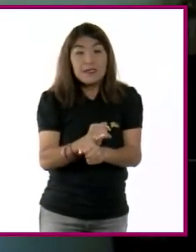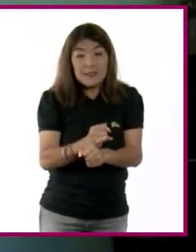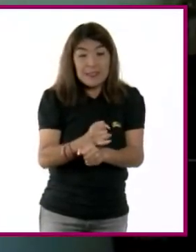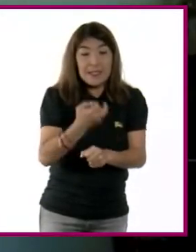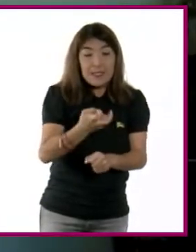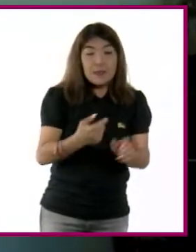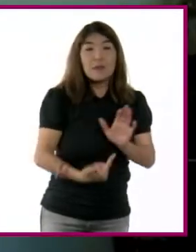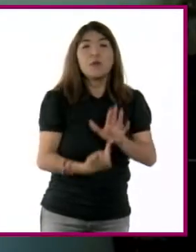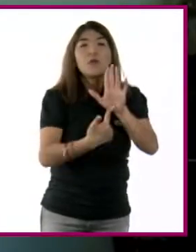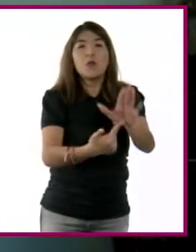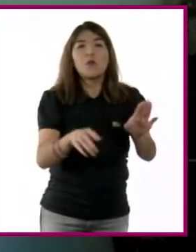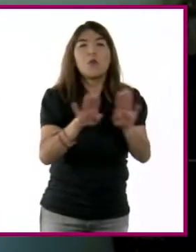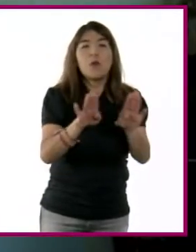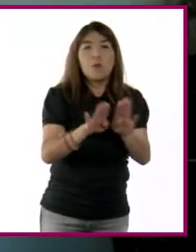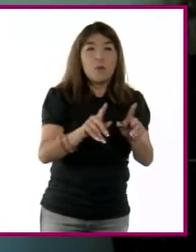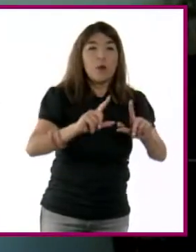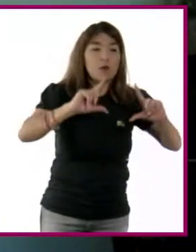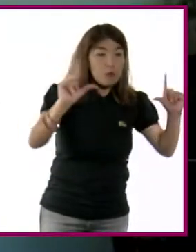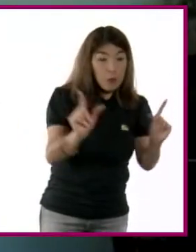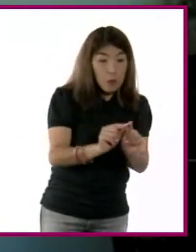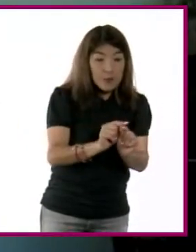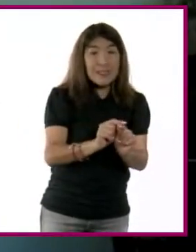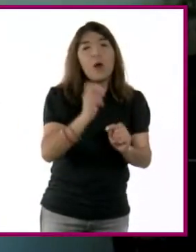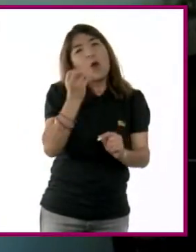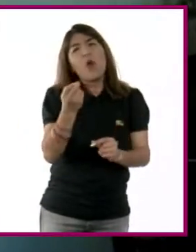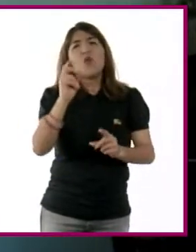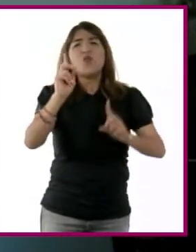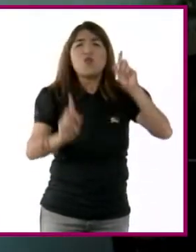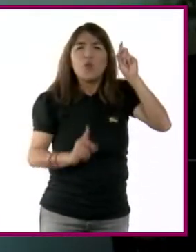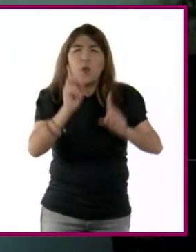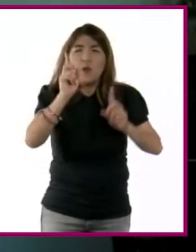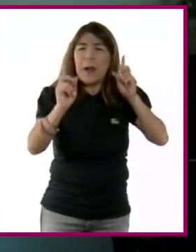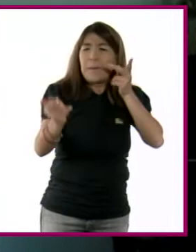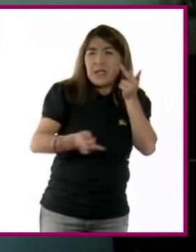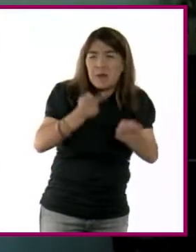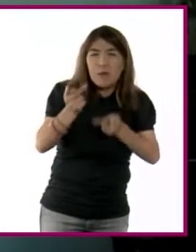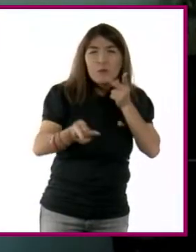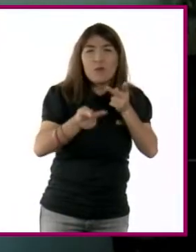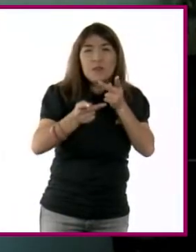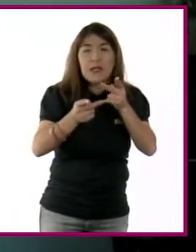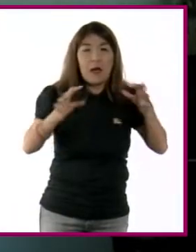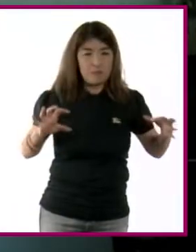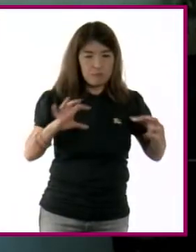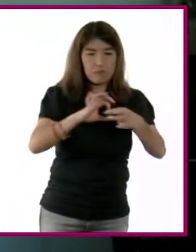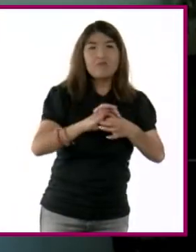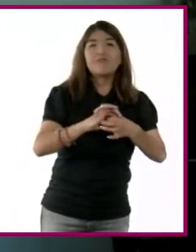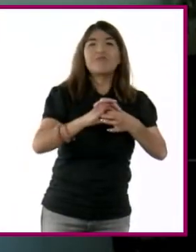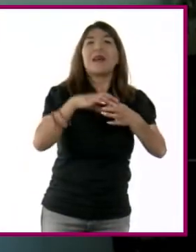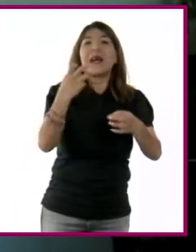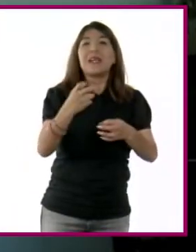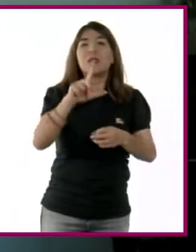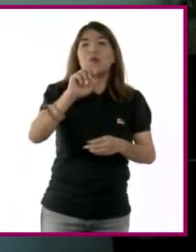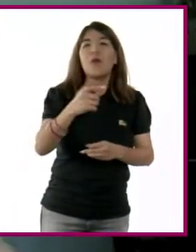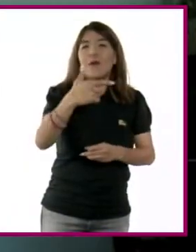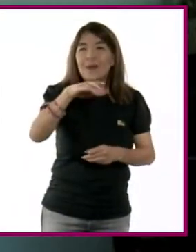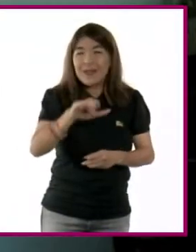las hipótesis como las conclusiones generadas tengan una estructura, pues, lógica, ¿no? Y que